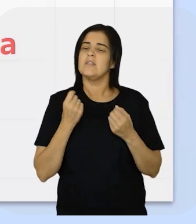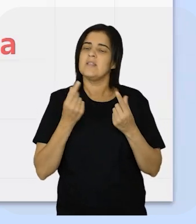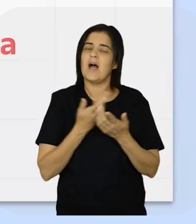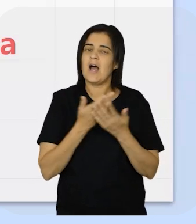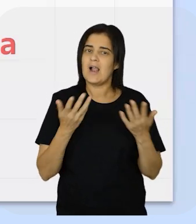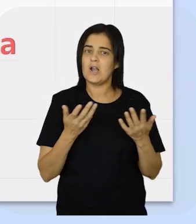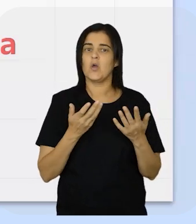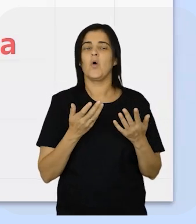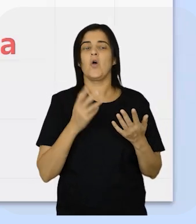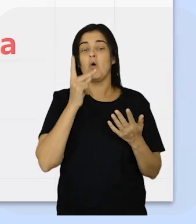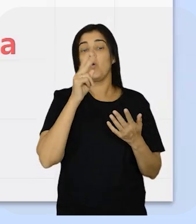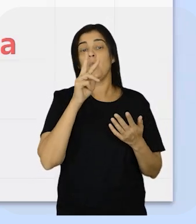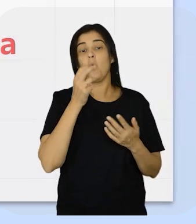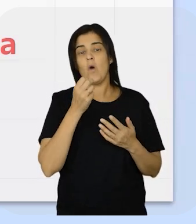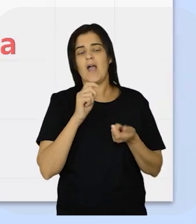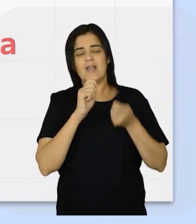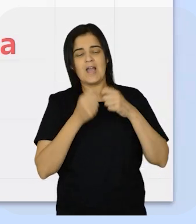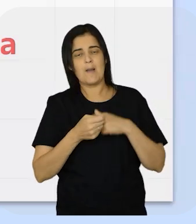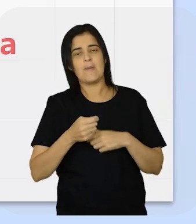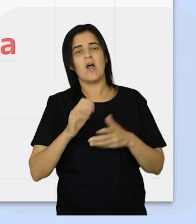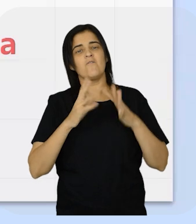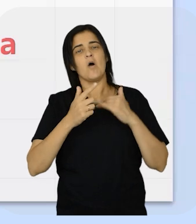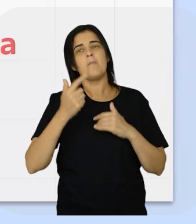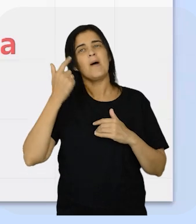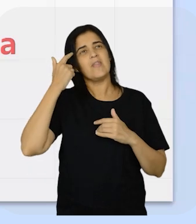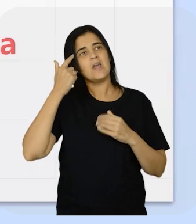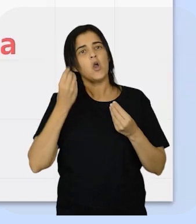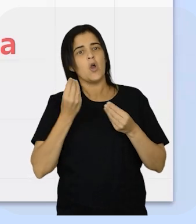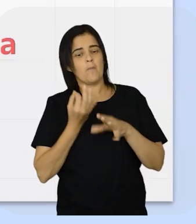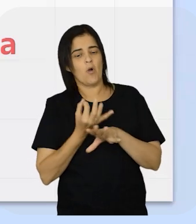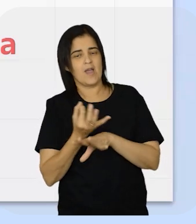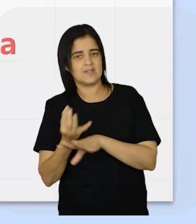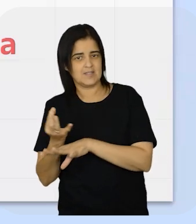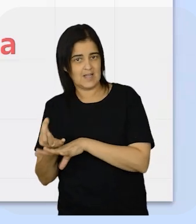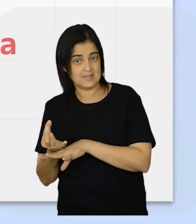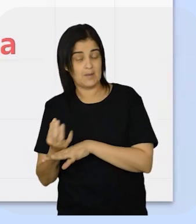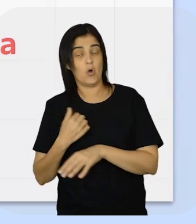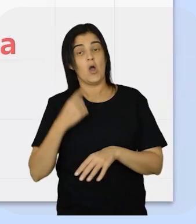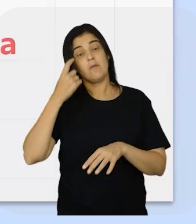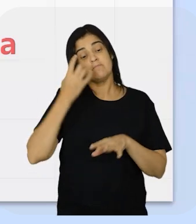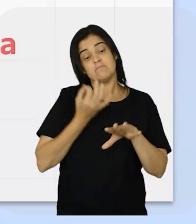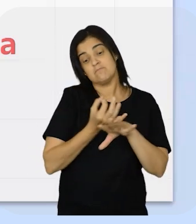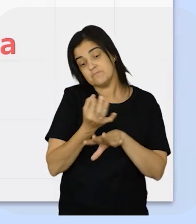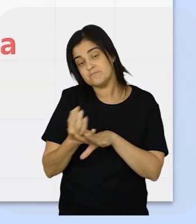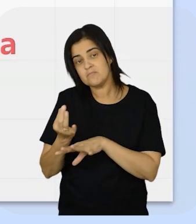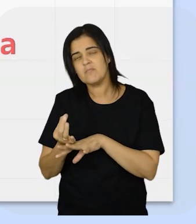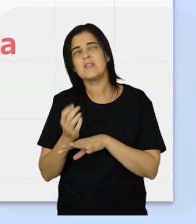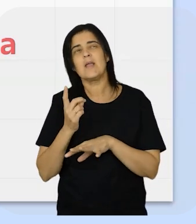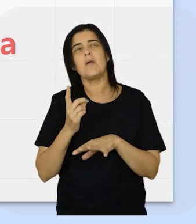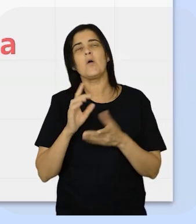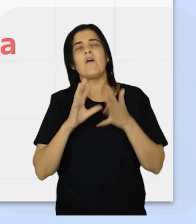El DUA nos ayuda a cambiar nuestra filosofía del enseñar, porque nuestra filosofía del enseñar tiene que ser